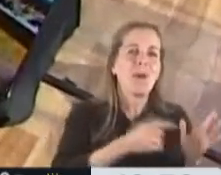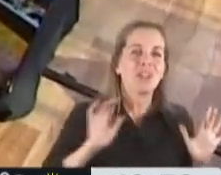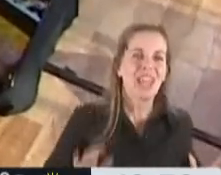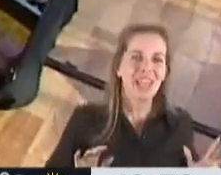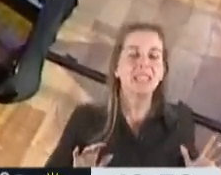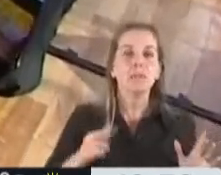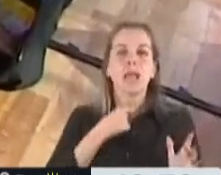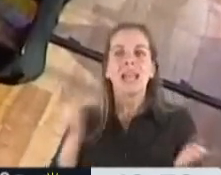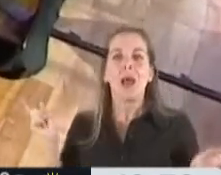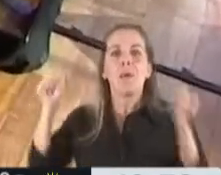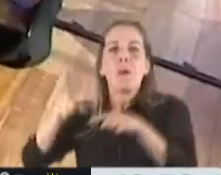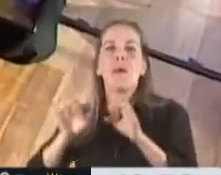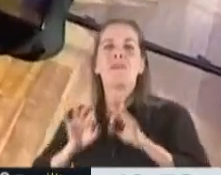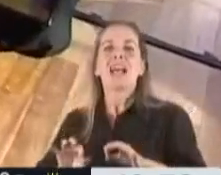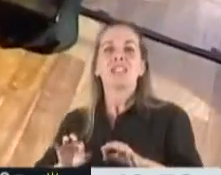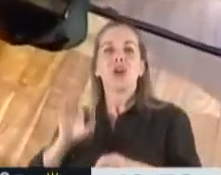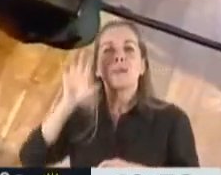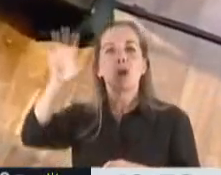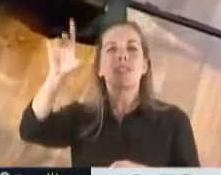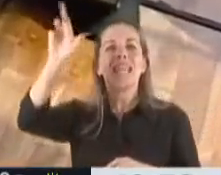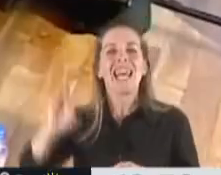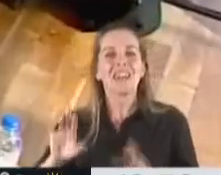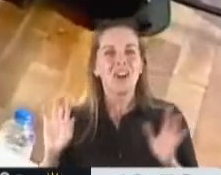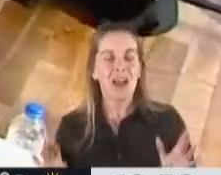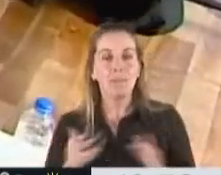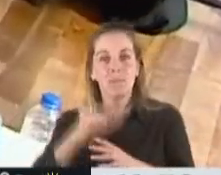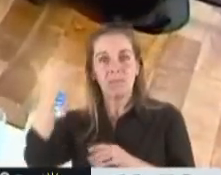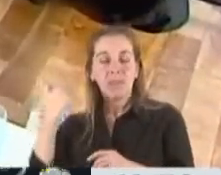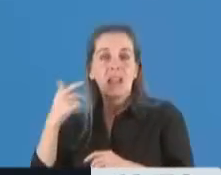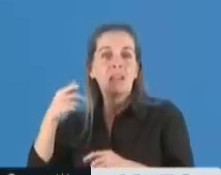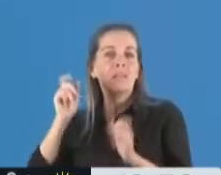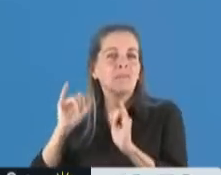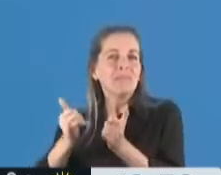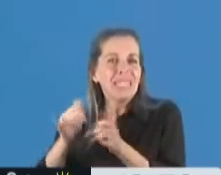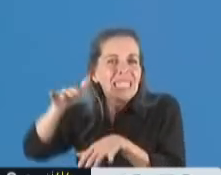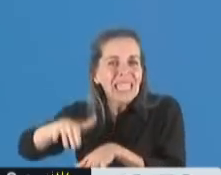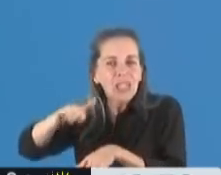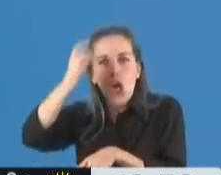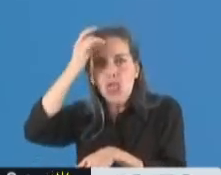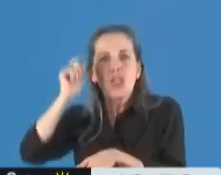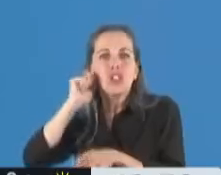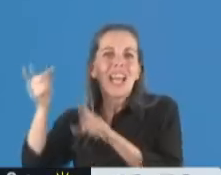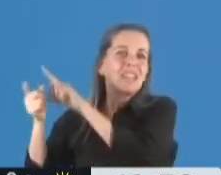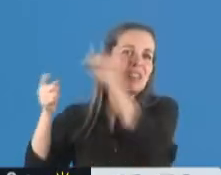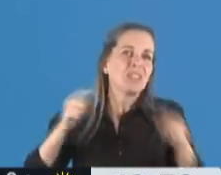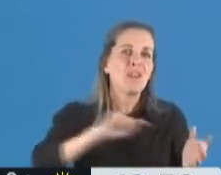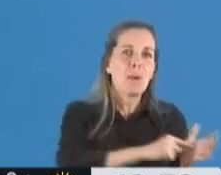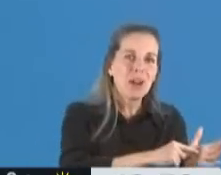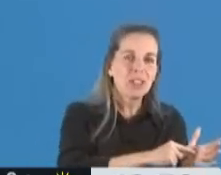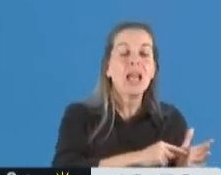O sea, se fue a los 12 años y, claro, quería recuperar ese tiempo perdido.